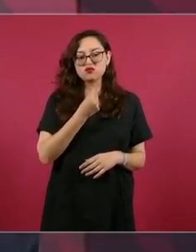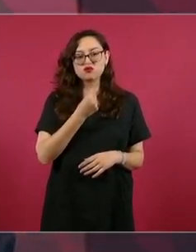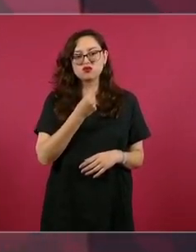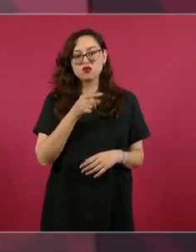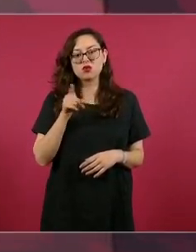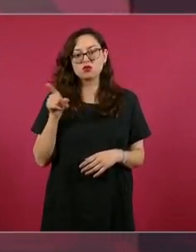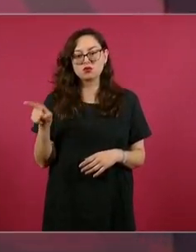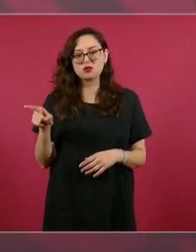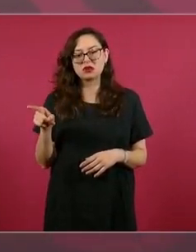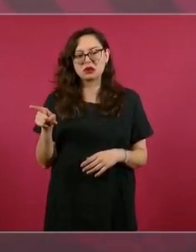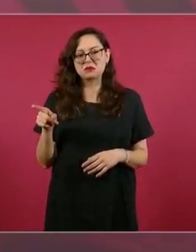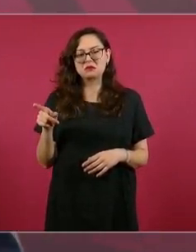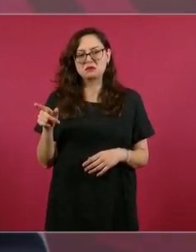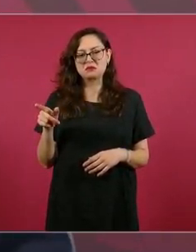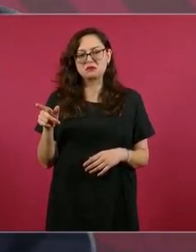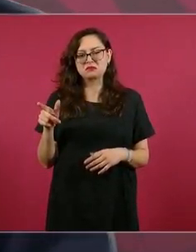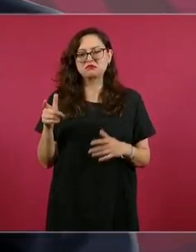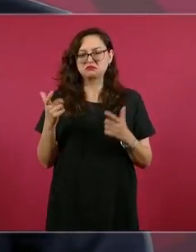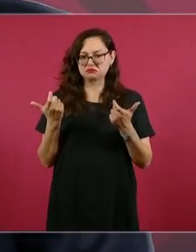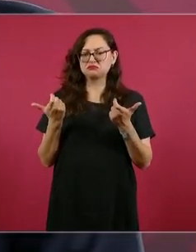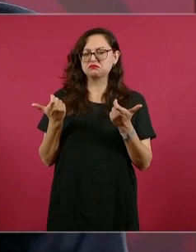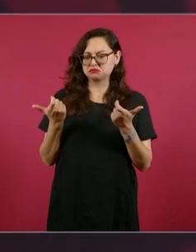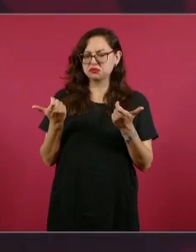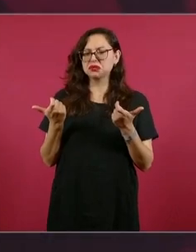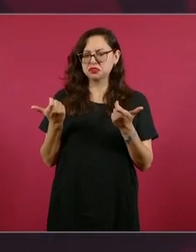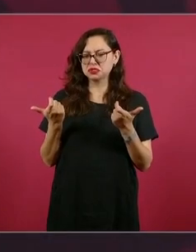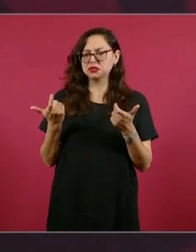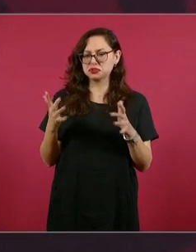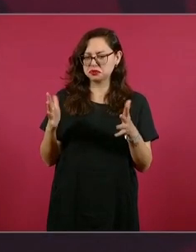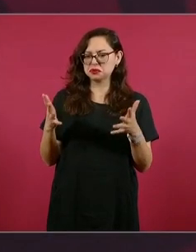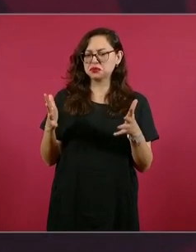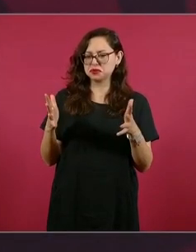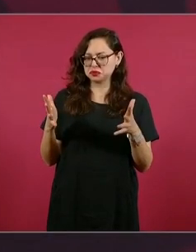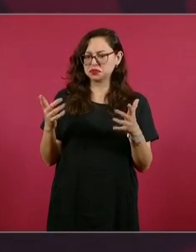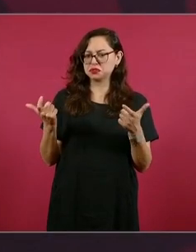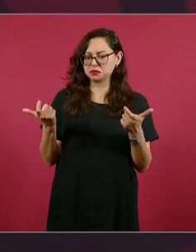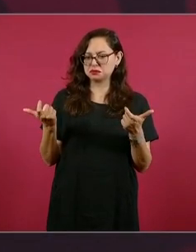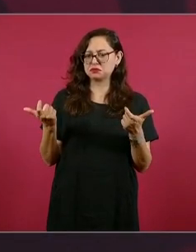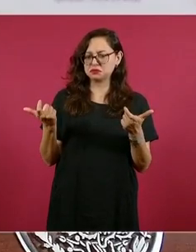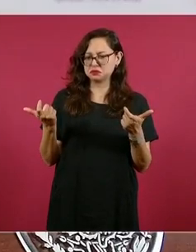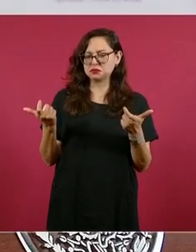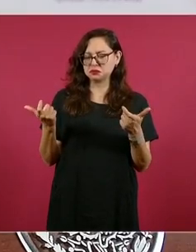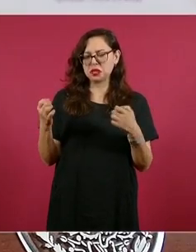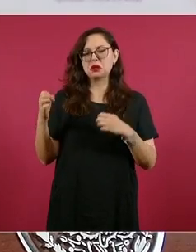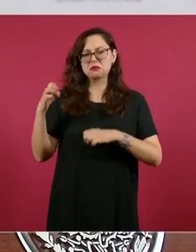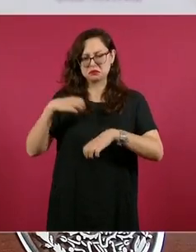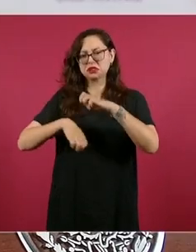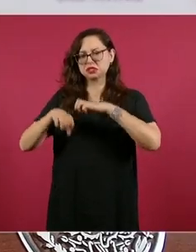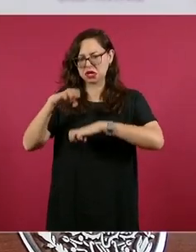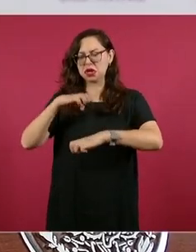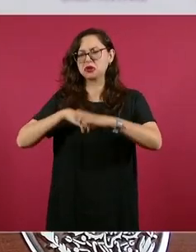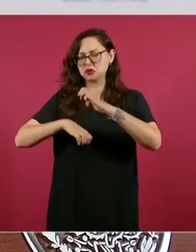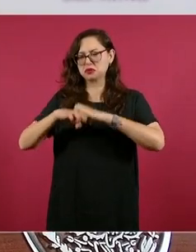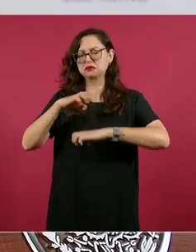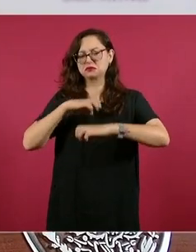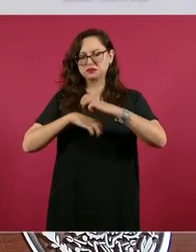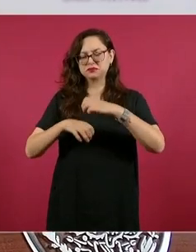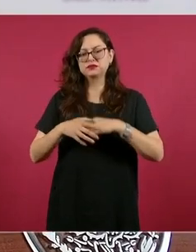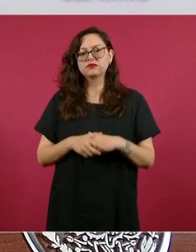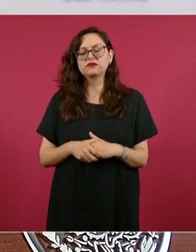de clase media alta o empresario